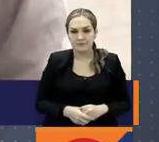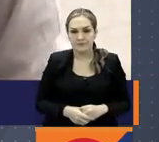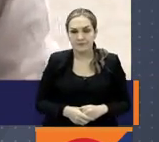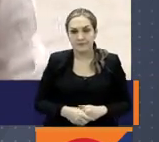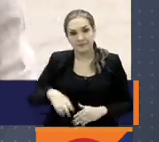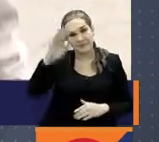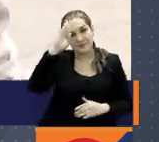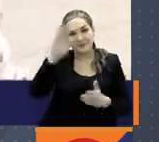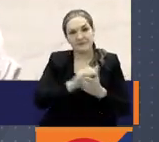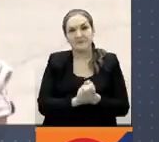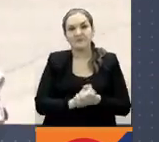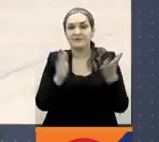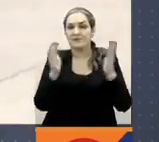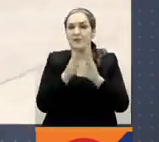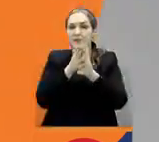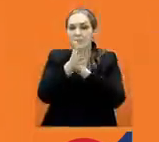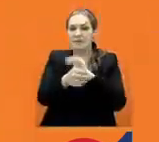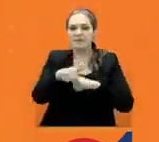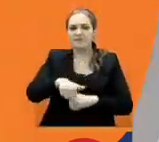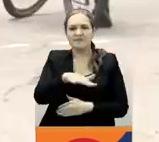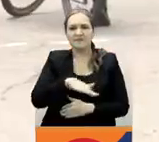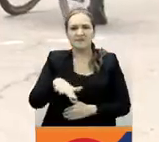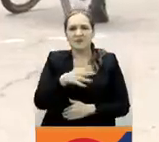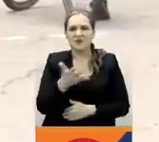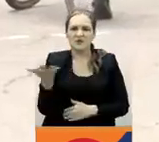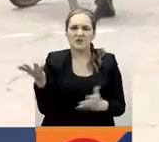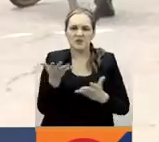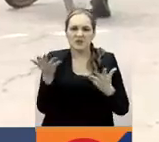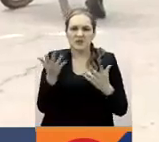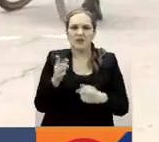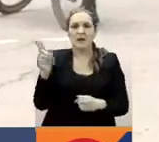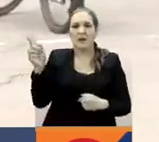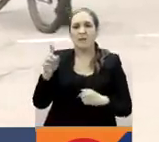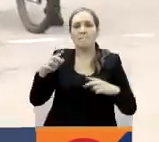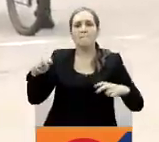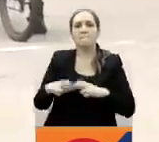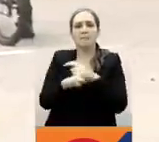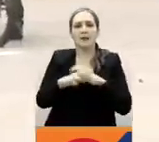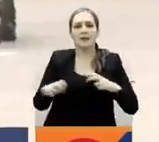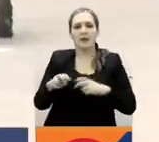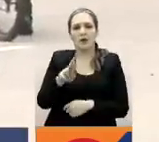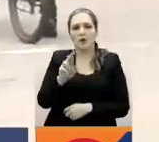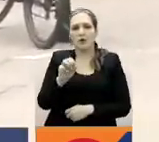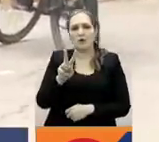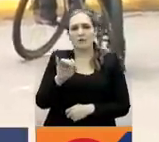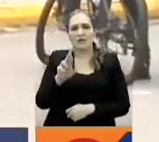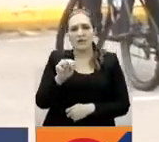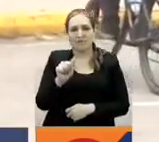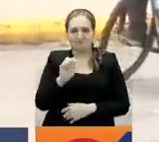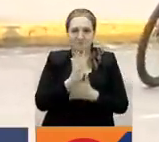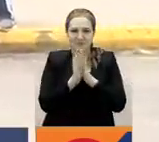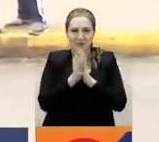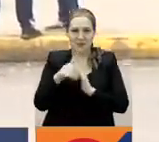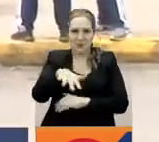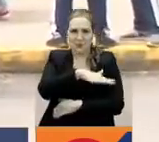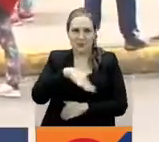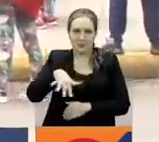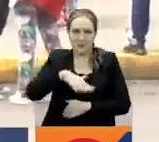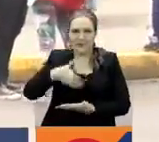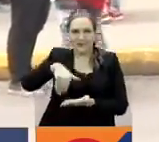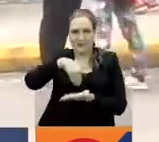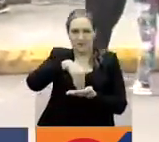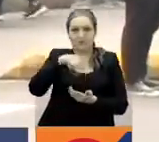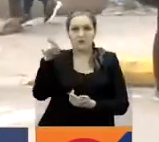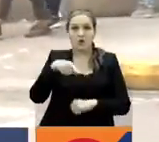Hola, cordial saludo. Pues le cuento que me encuentro frente al Parque García Rovira y este es el panorama a esta hora, a las 12:09